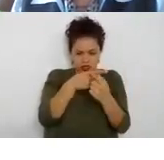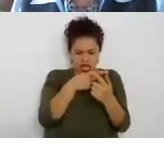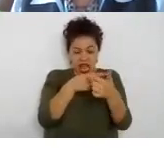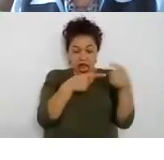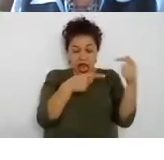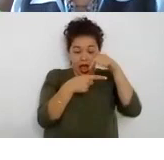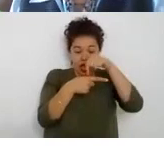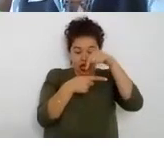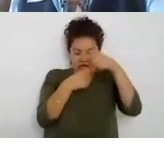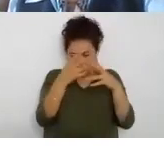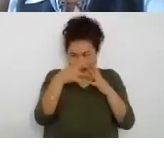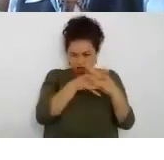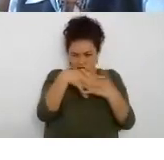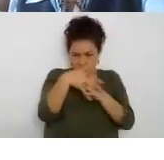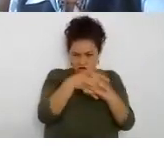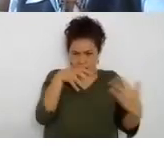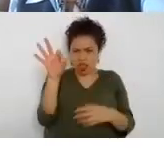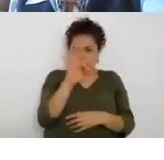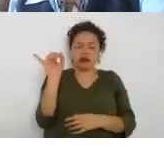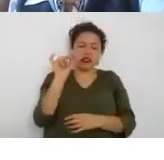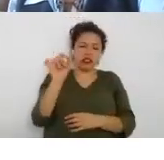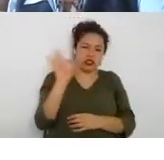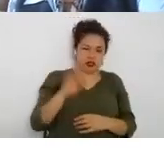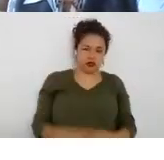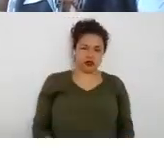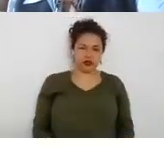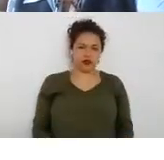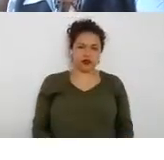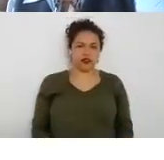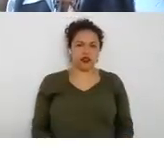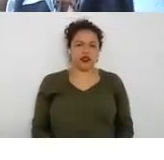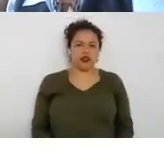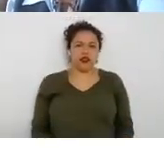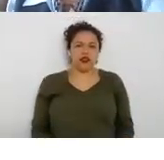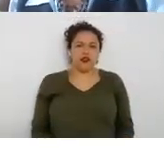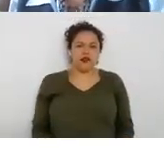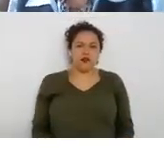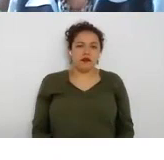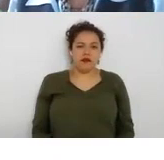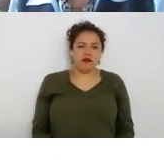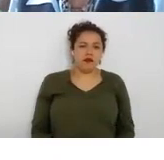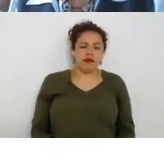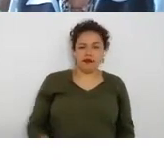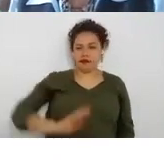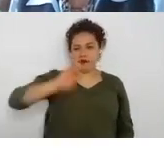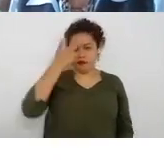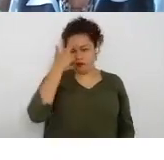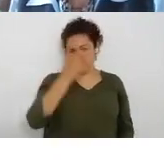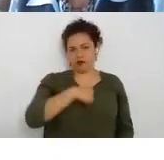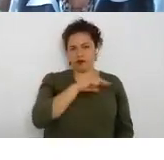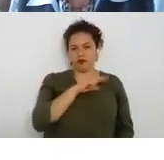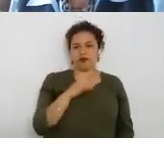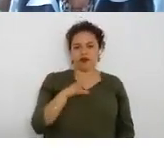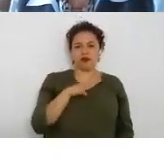ahí, pues a lo mejor ahí sí, ¿no? Ok. Recordemos que en este caso, lo que buscamos, en este caso,